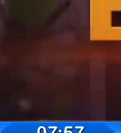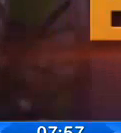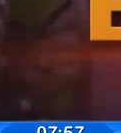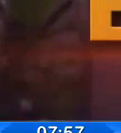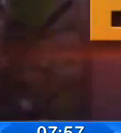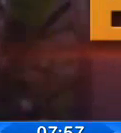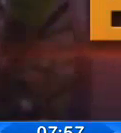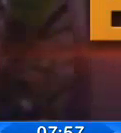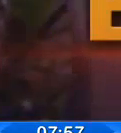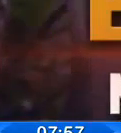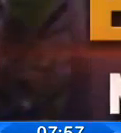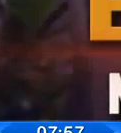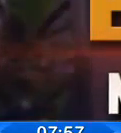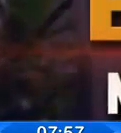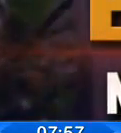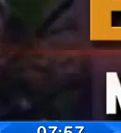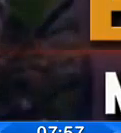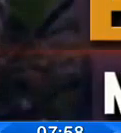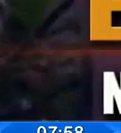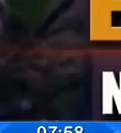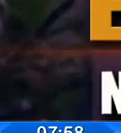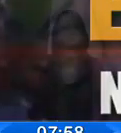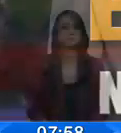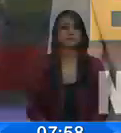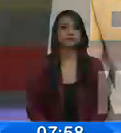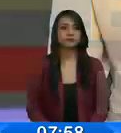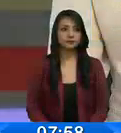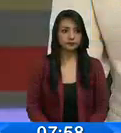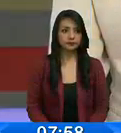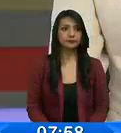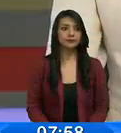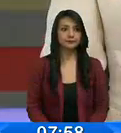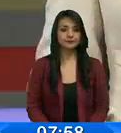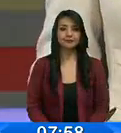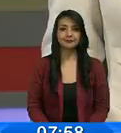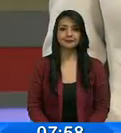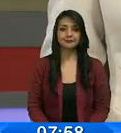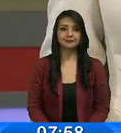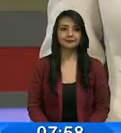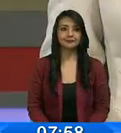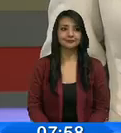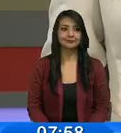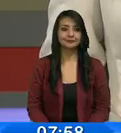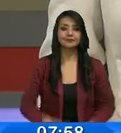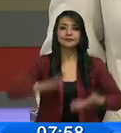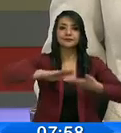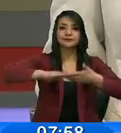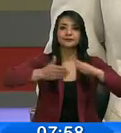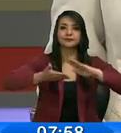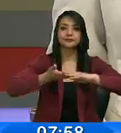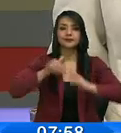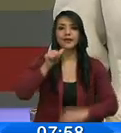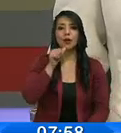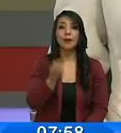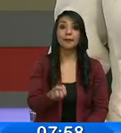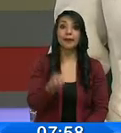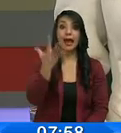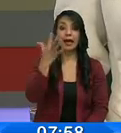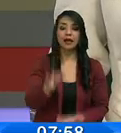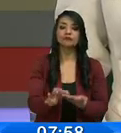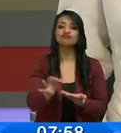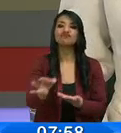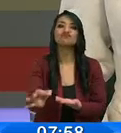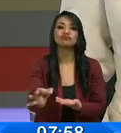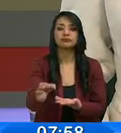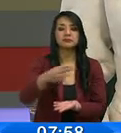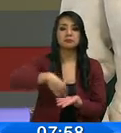Y en la comunidad de Agua Blanca en Puerto López, al sur de